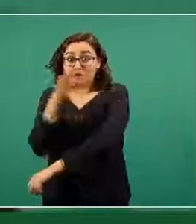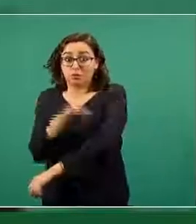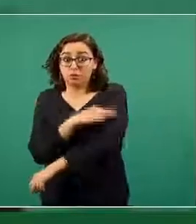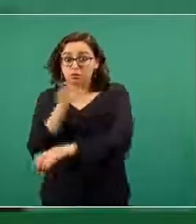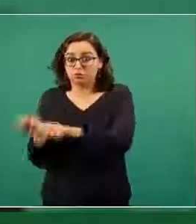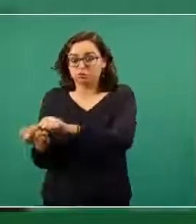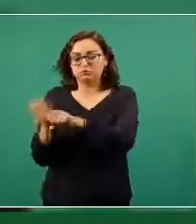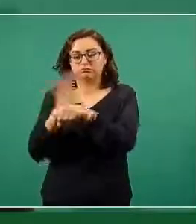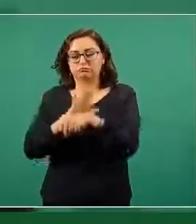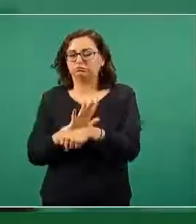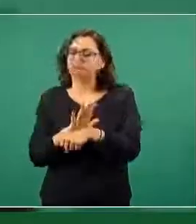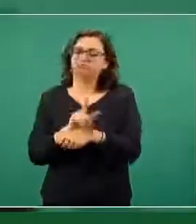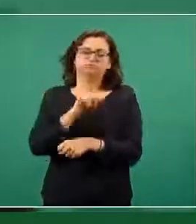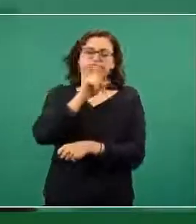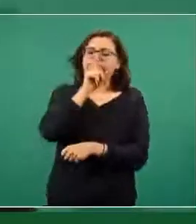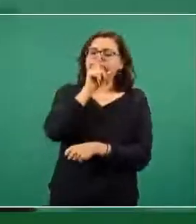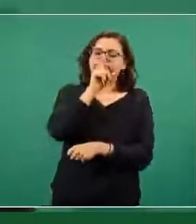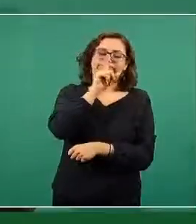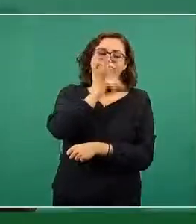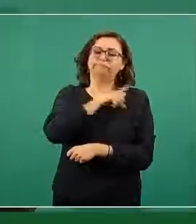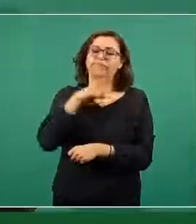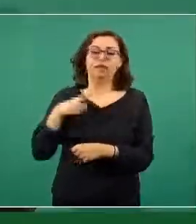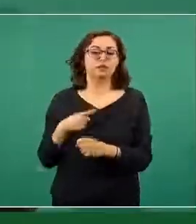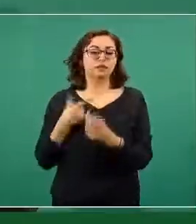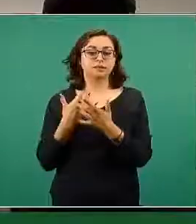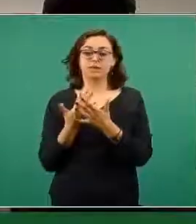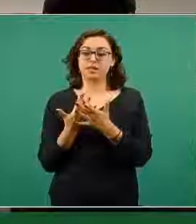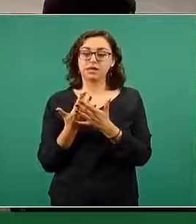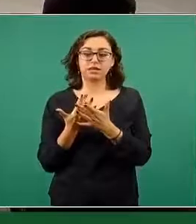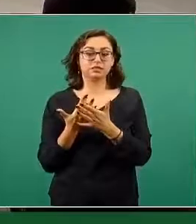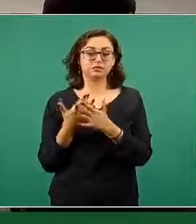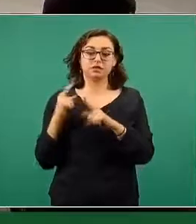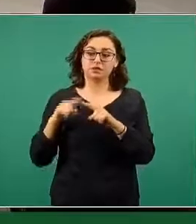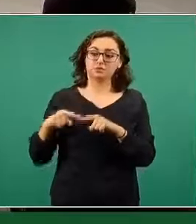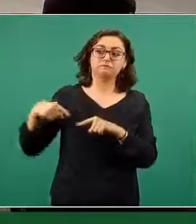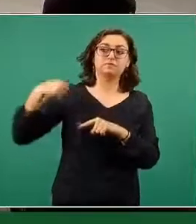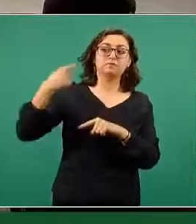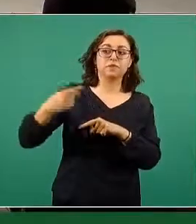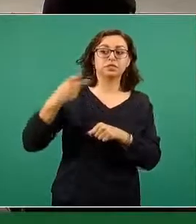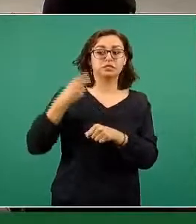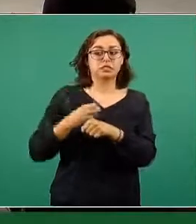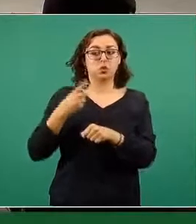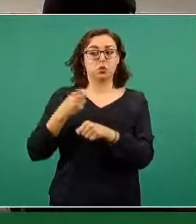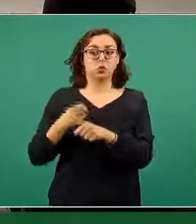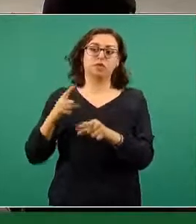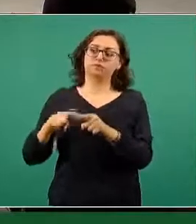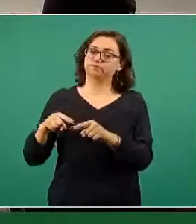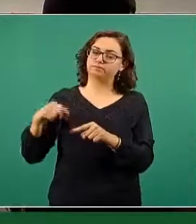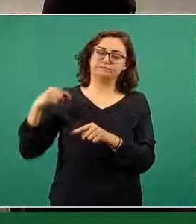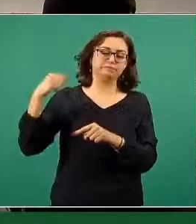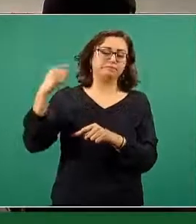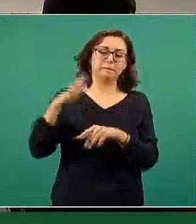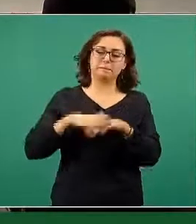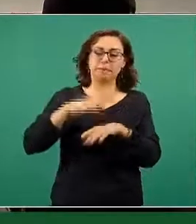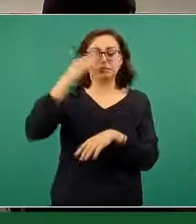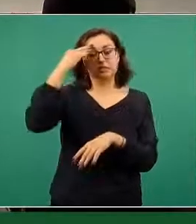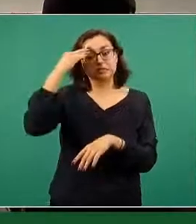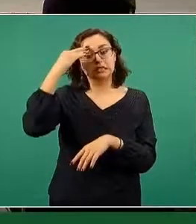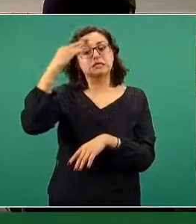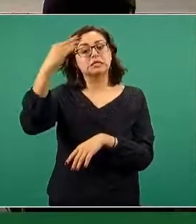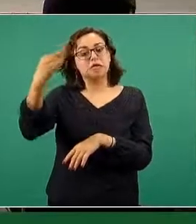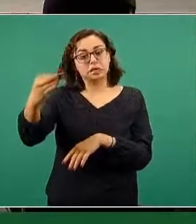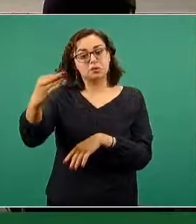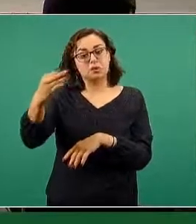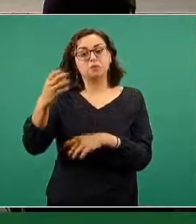esperar un poco para recibir esta segunda dosis, particularmente hablando de su caso,